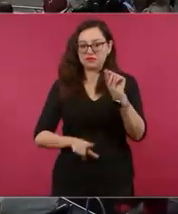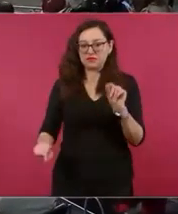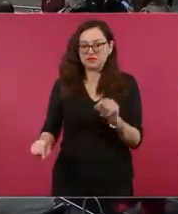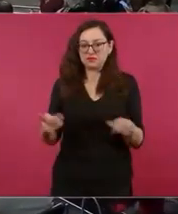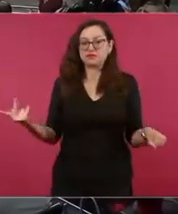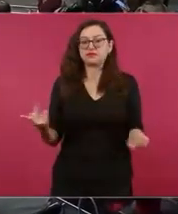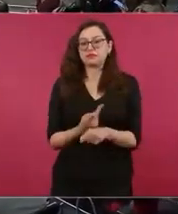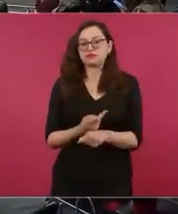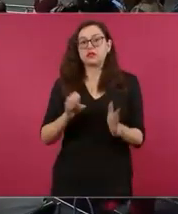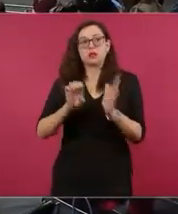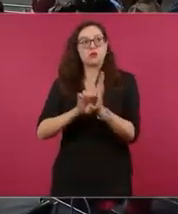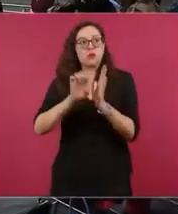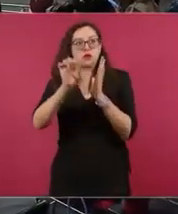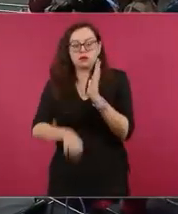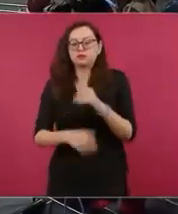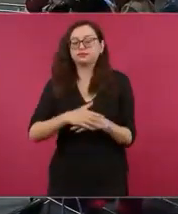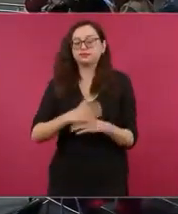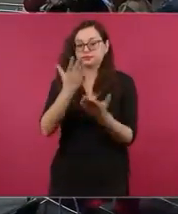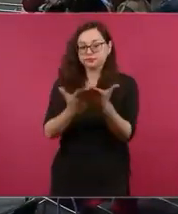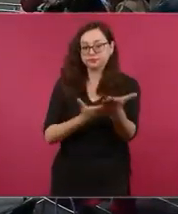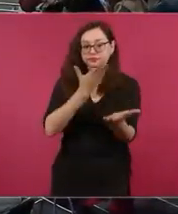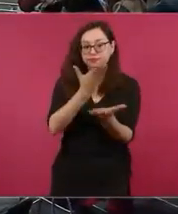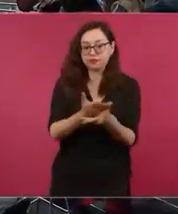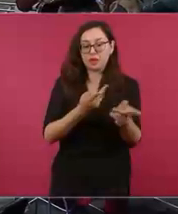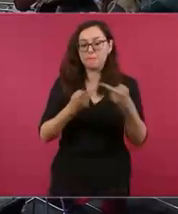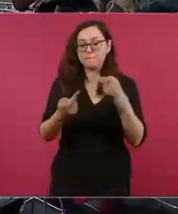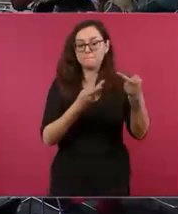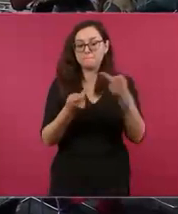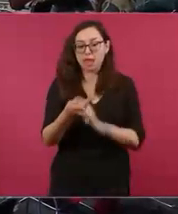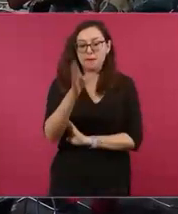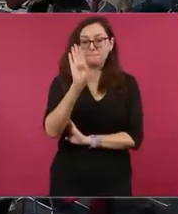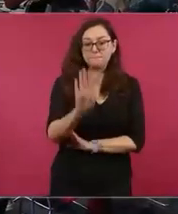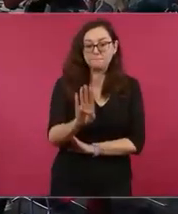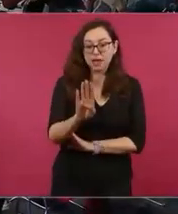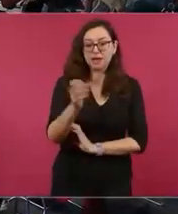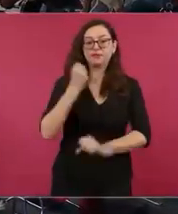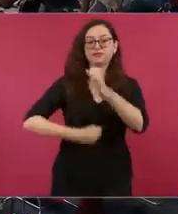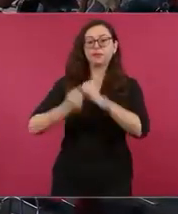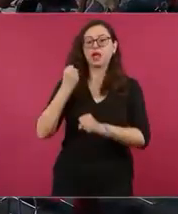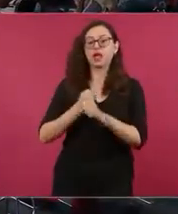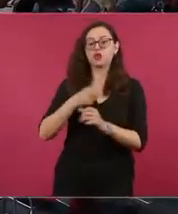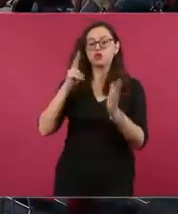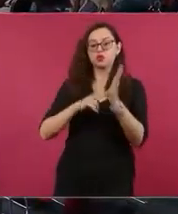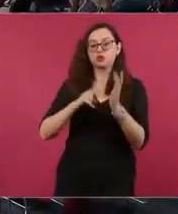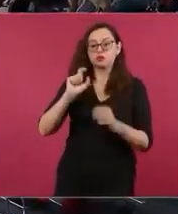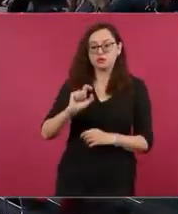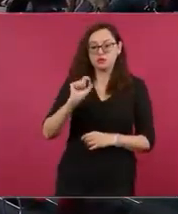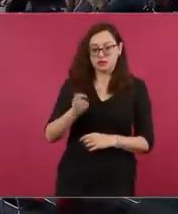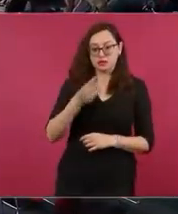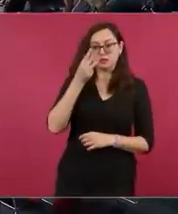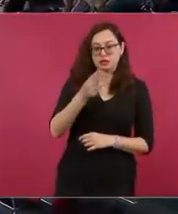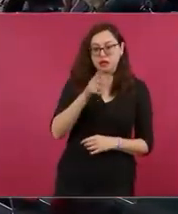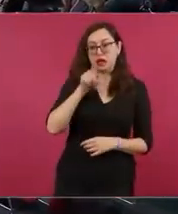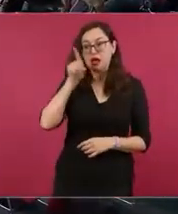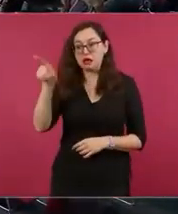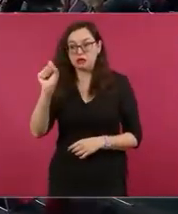echado abajo son, por ejemplo, el Plan B. Esto ocurrió en 2023 cuando la ministra Norma Piña ya